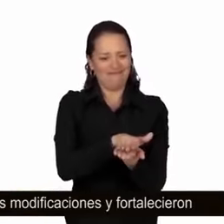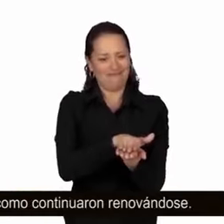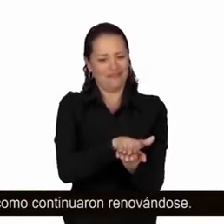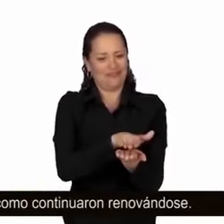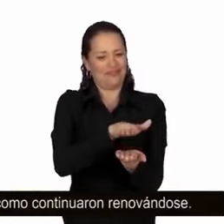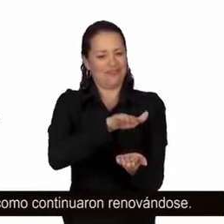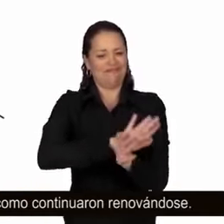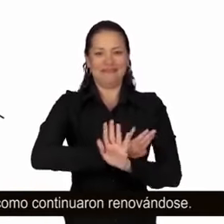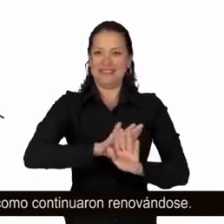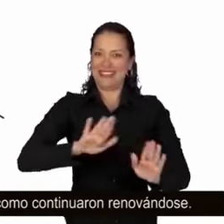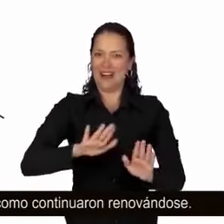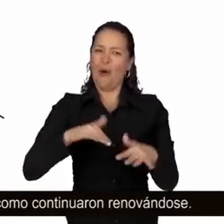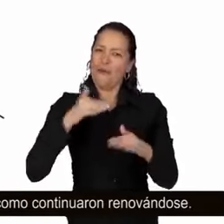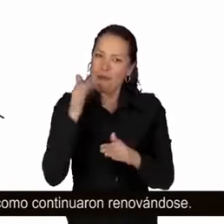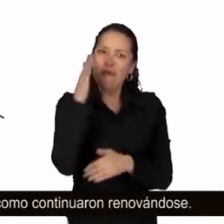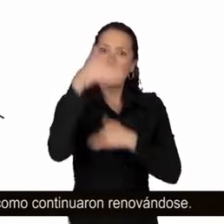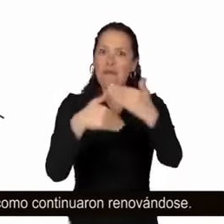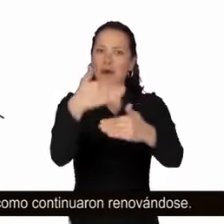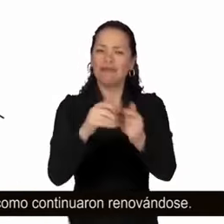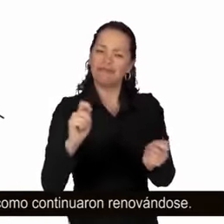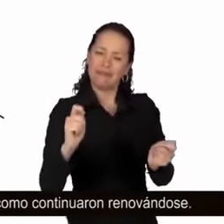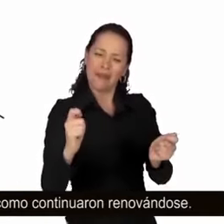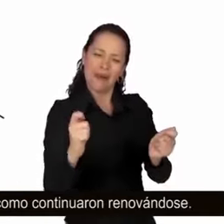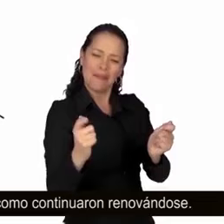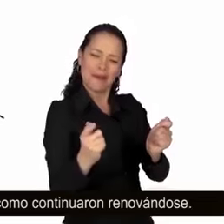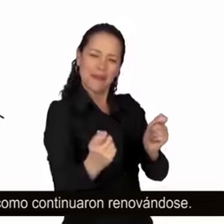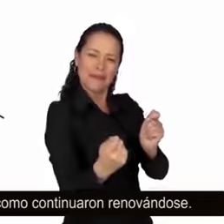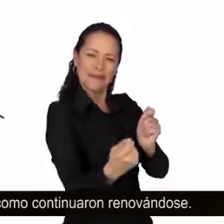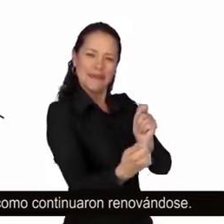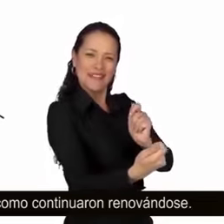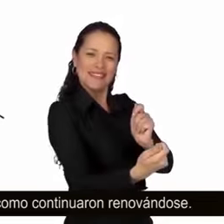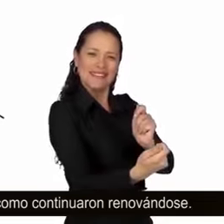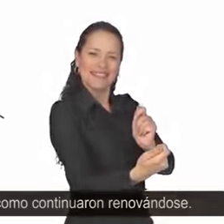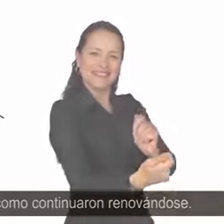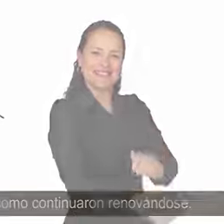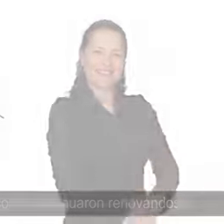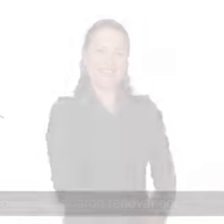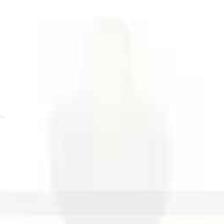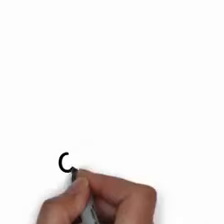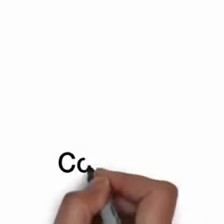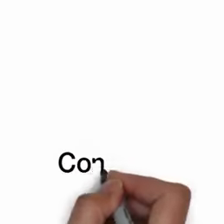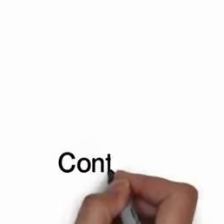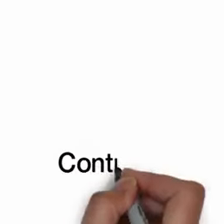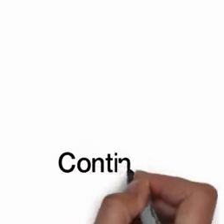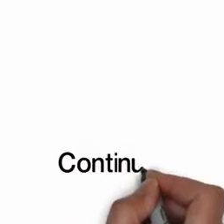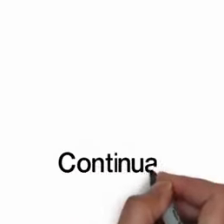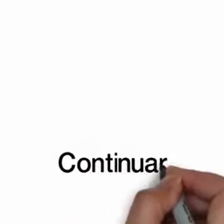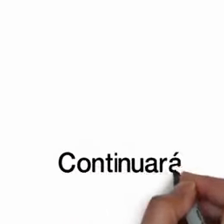fortalecieron los respectivos programas, y así fue como continuaron renovándose.